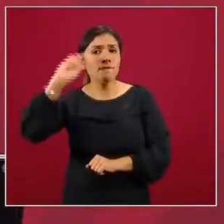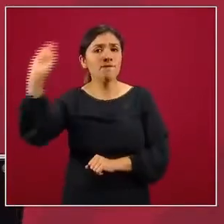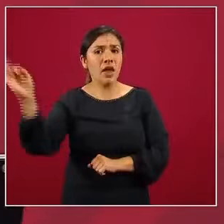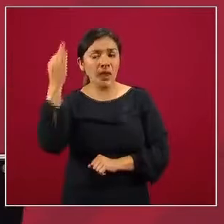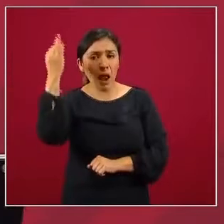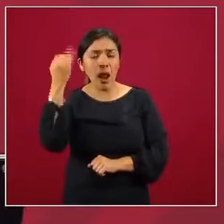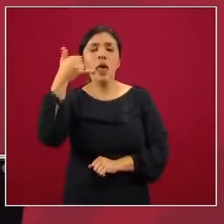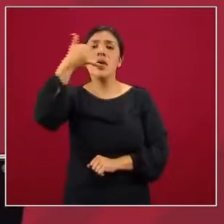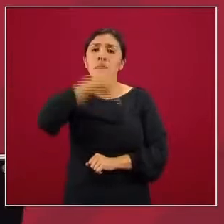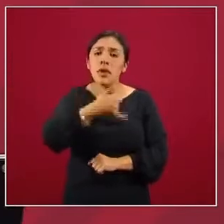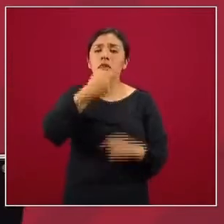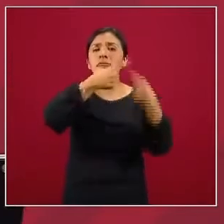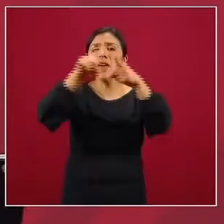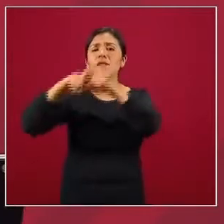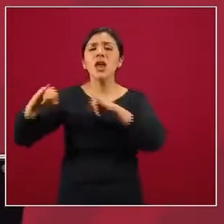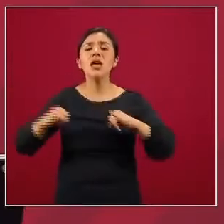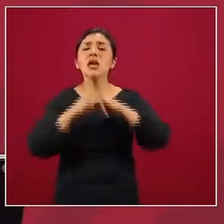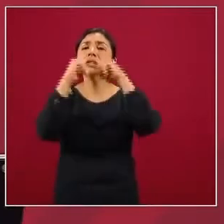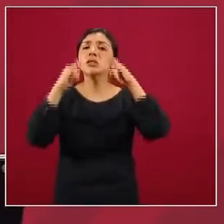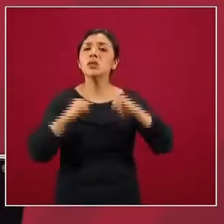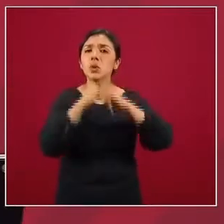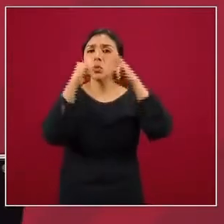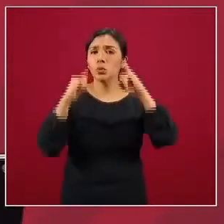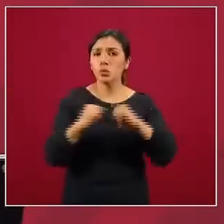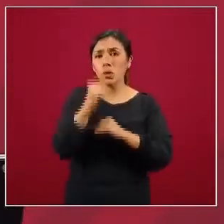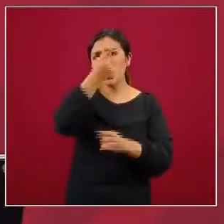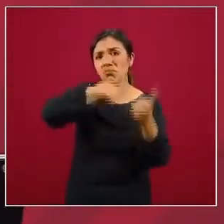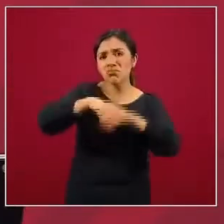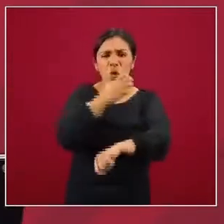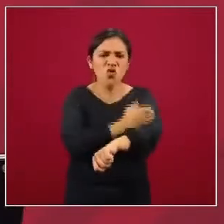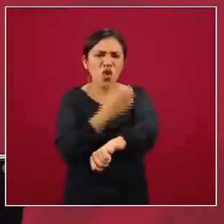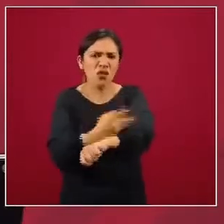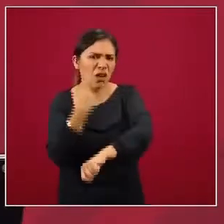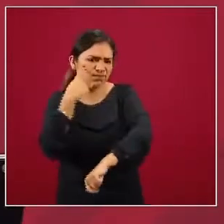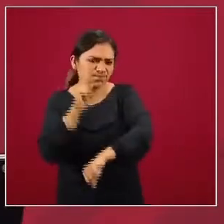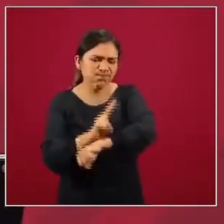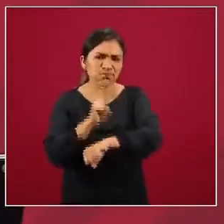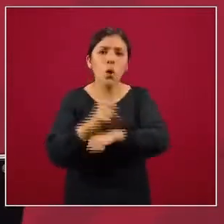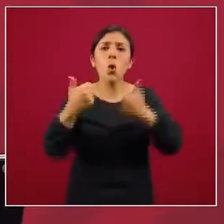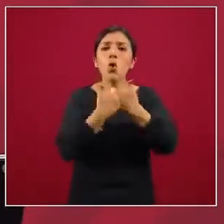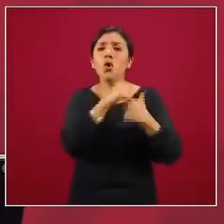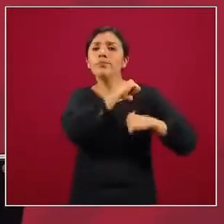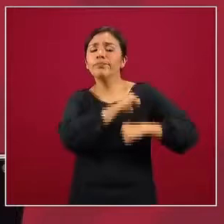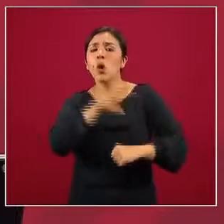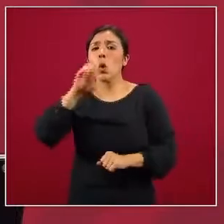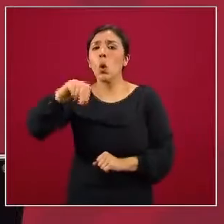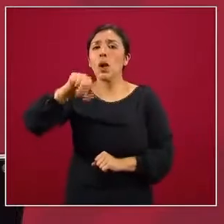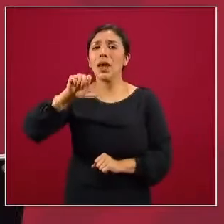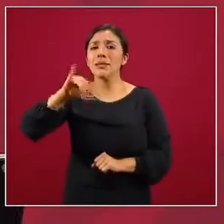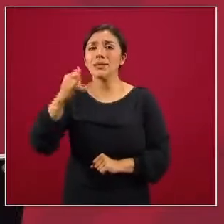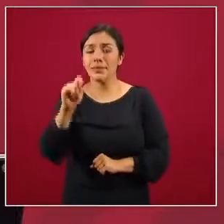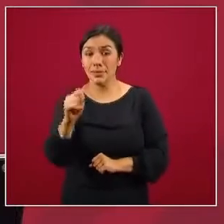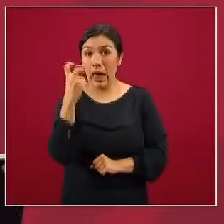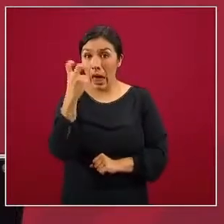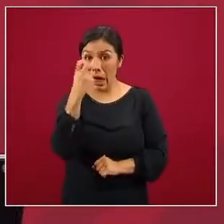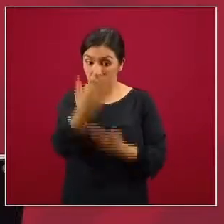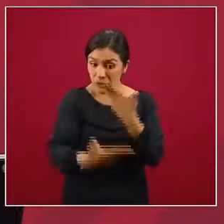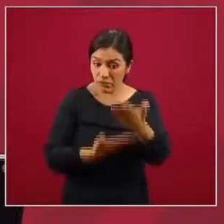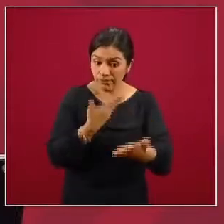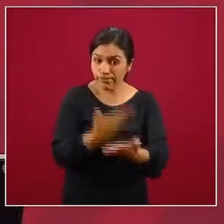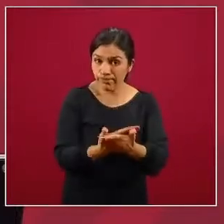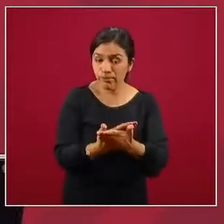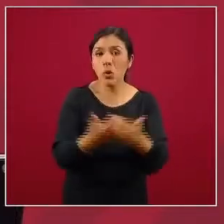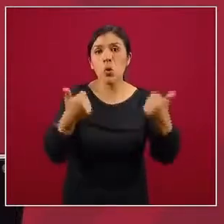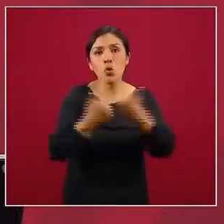en colaboración con instituciones académicas que coordina CONACYT. Esta metodología fue